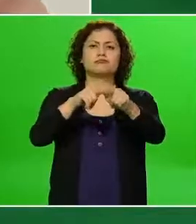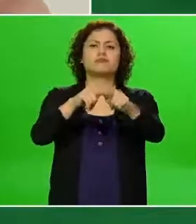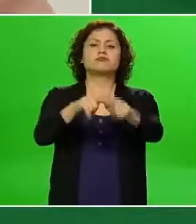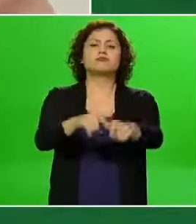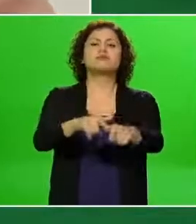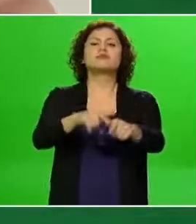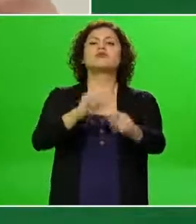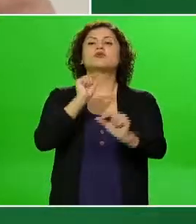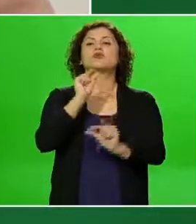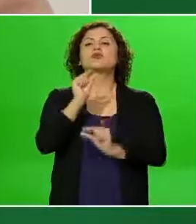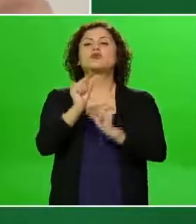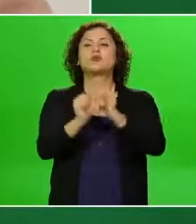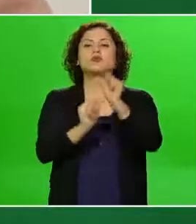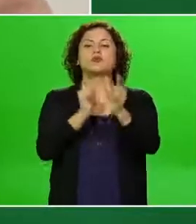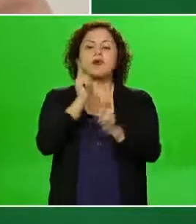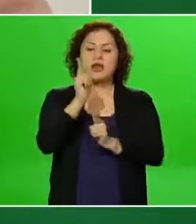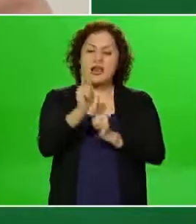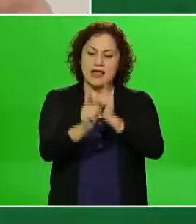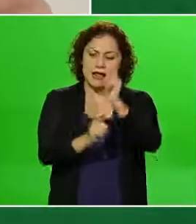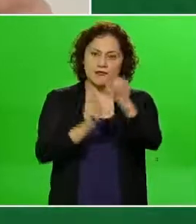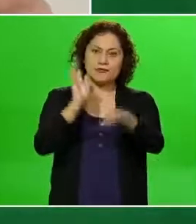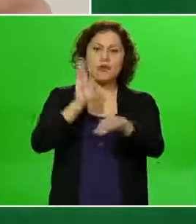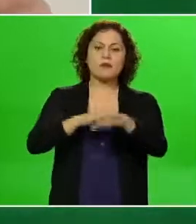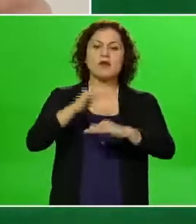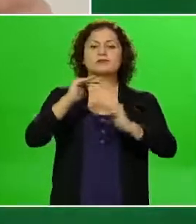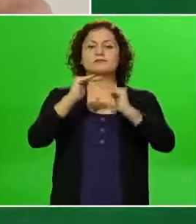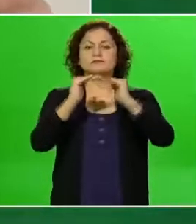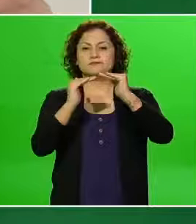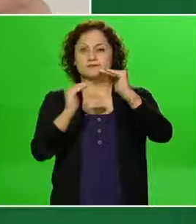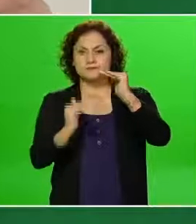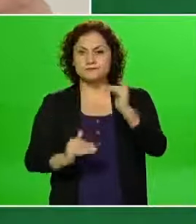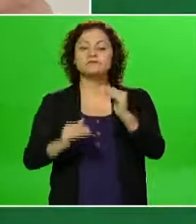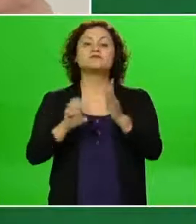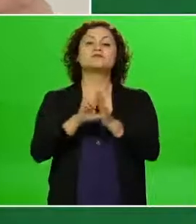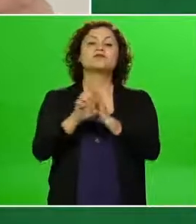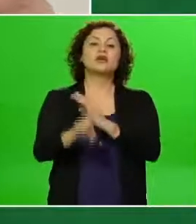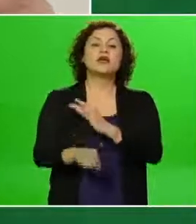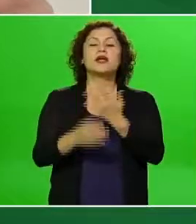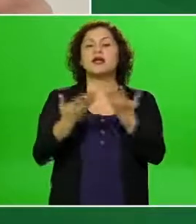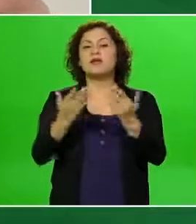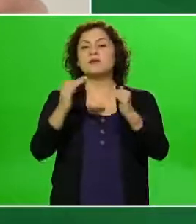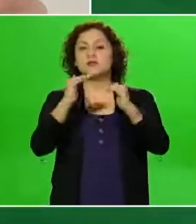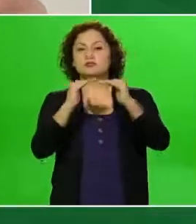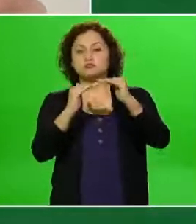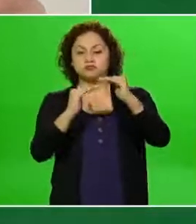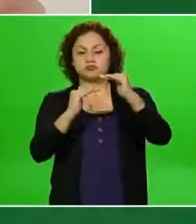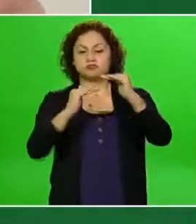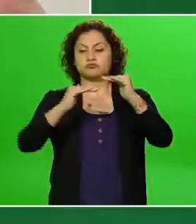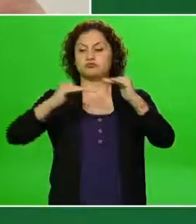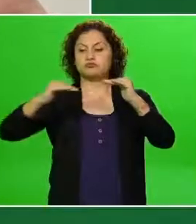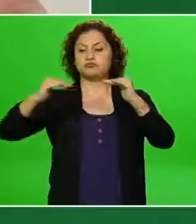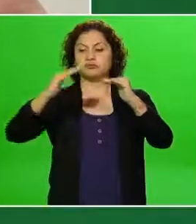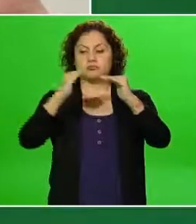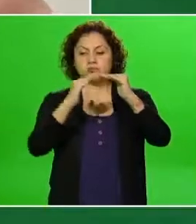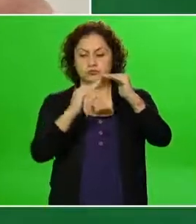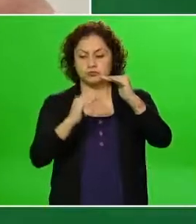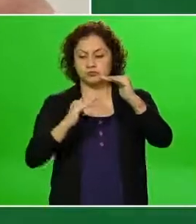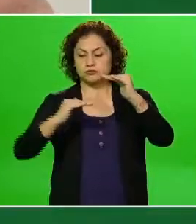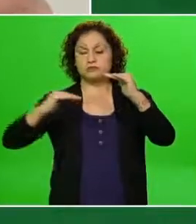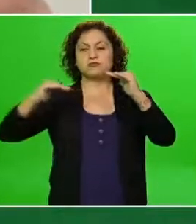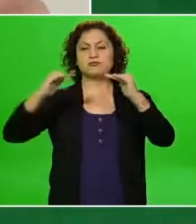paulatina. Otras llegan más o menos a un punto, digamos, de 3/4 de la altura de la curva y empiezan también a tener su